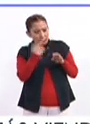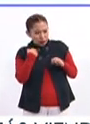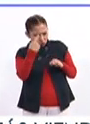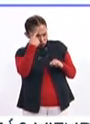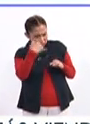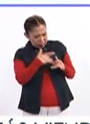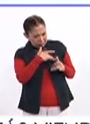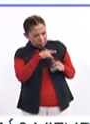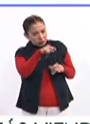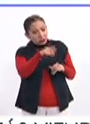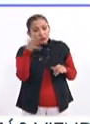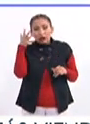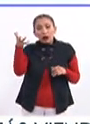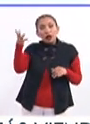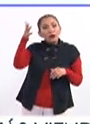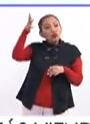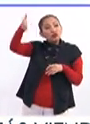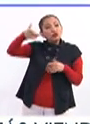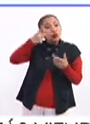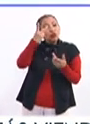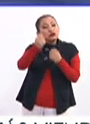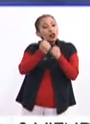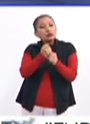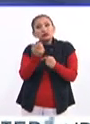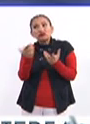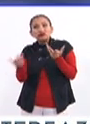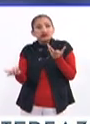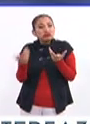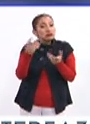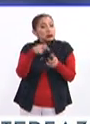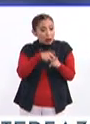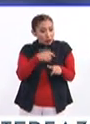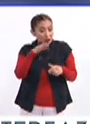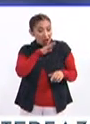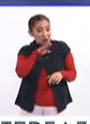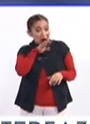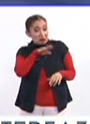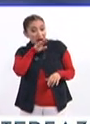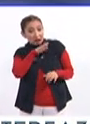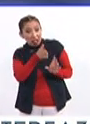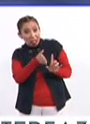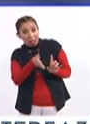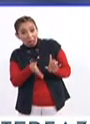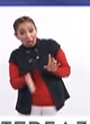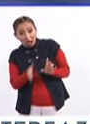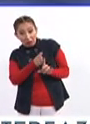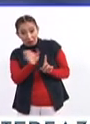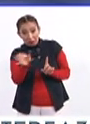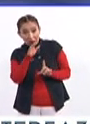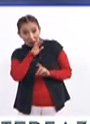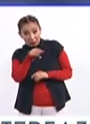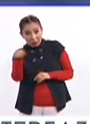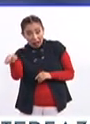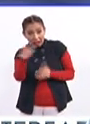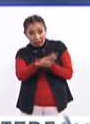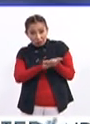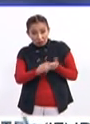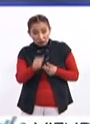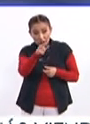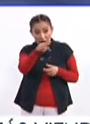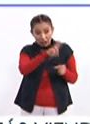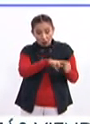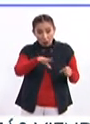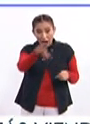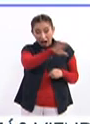para que sepan qué es lo que vamos a enfrentar en un par de años, si seguimos con tendencias pues de destrucción de